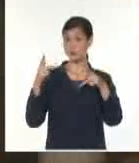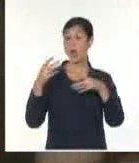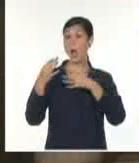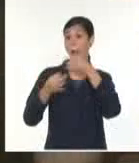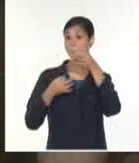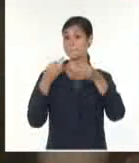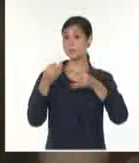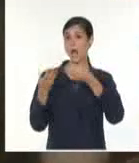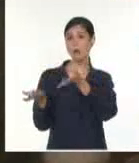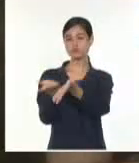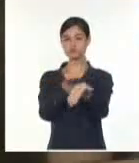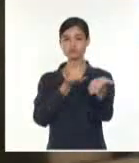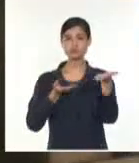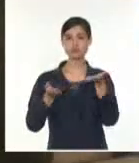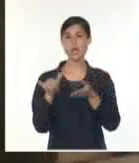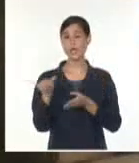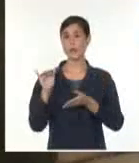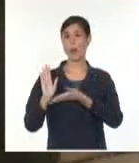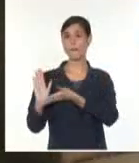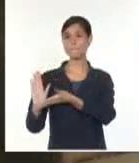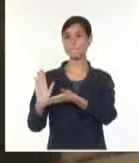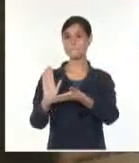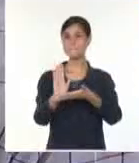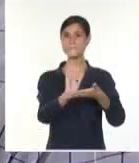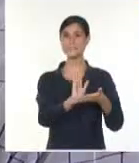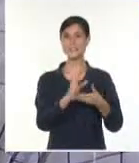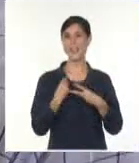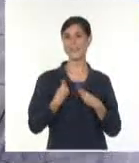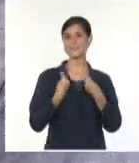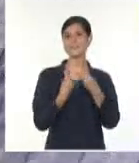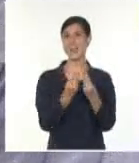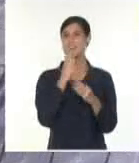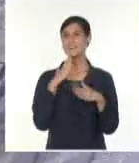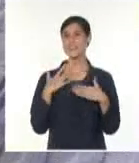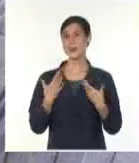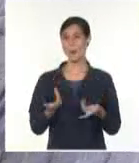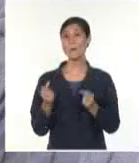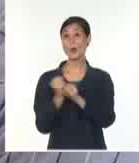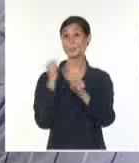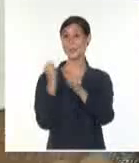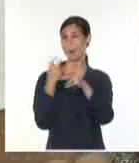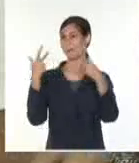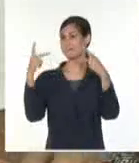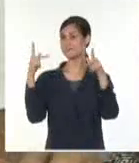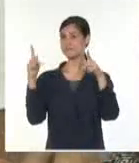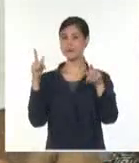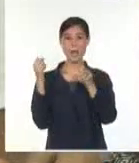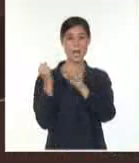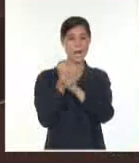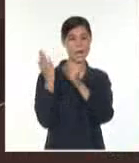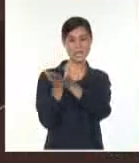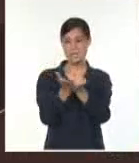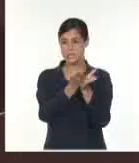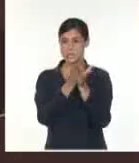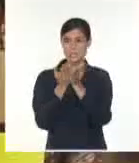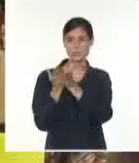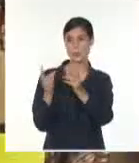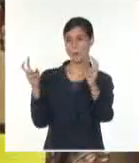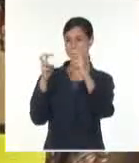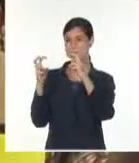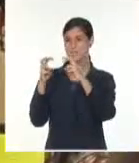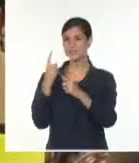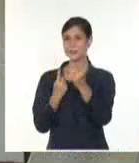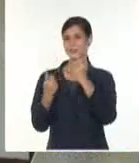fueron premiados lo didáctico de la historia se lleva en el estudio diario y en la búsqueda y promoción